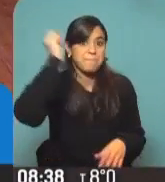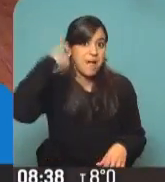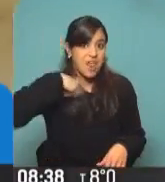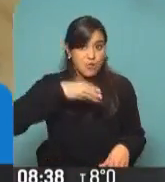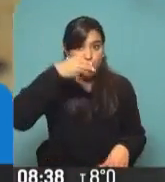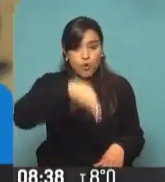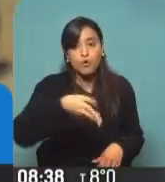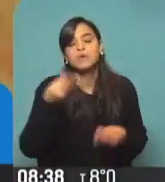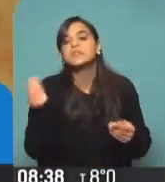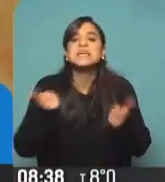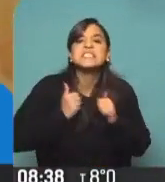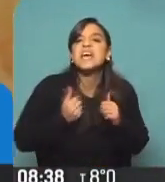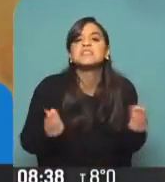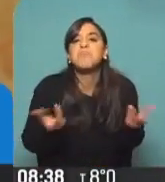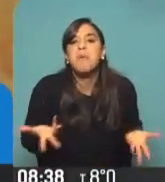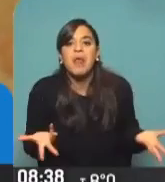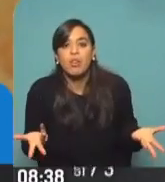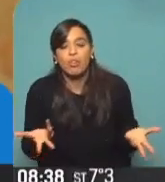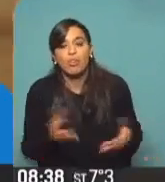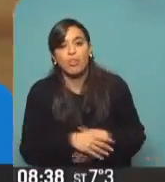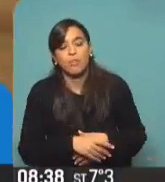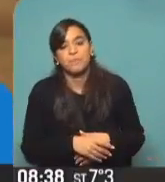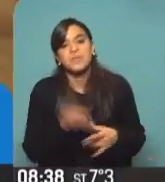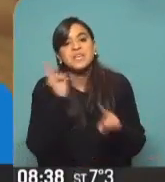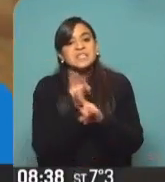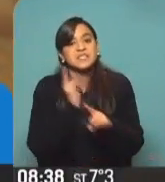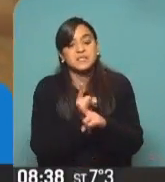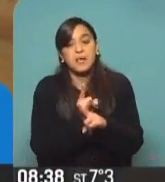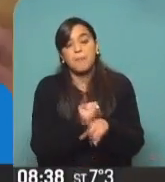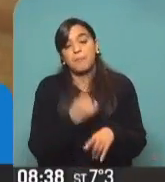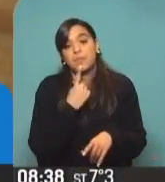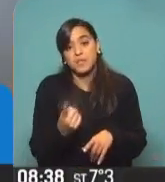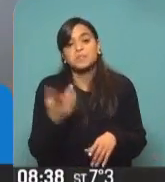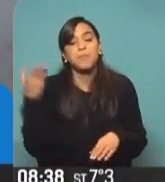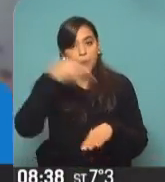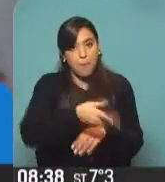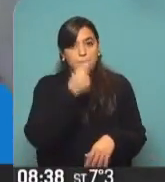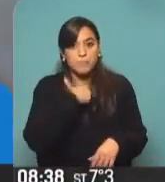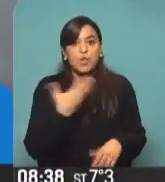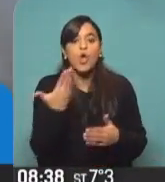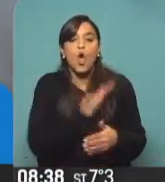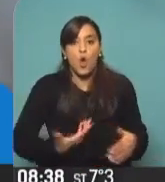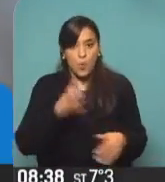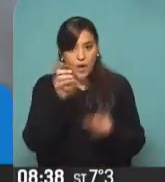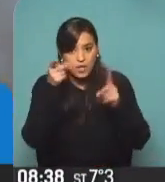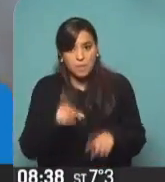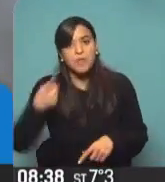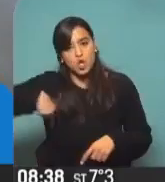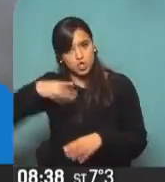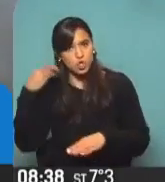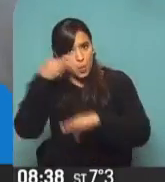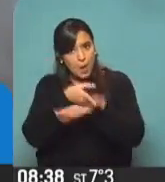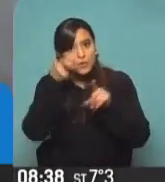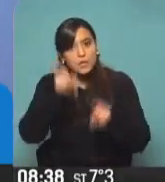qué expectativas tienen respecto a esto siempre en la medida que hasta el presidente de la gobernadora seguramente estemos nosotros también